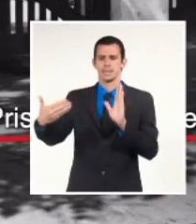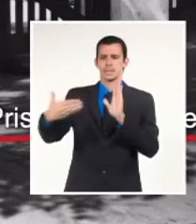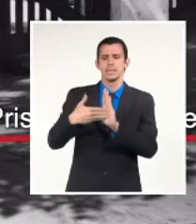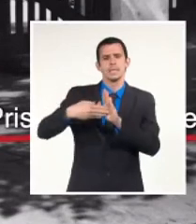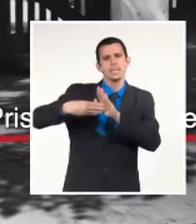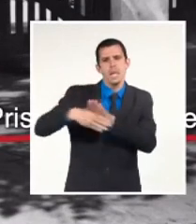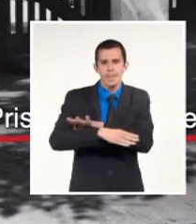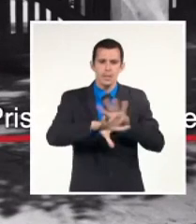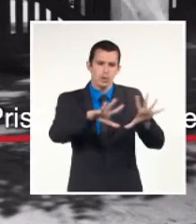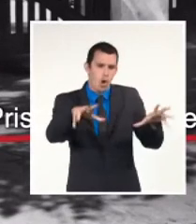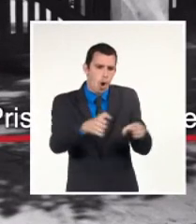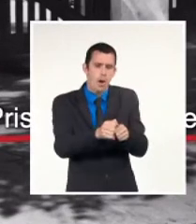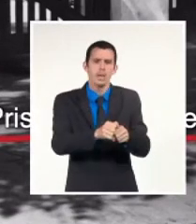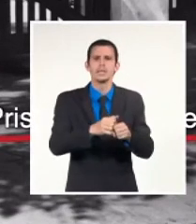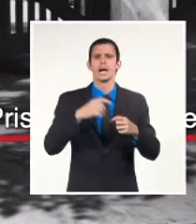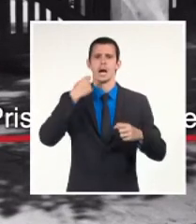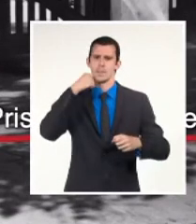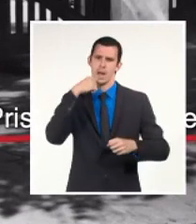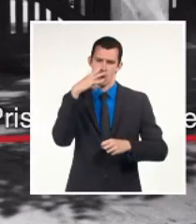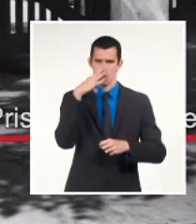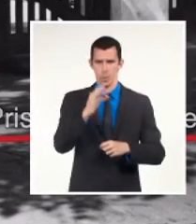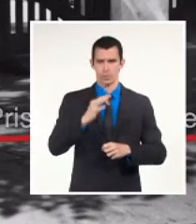Estuve en la princesa.